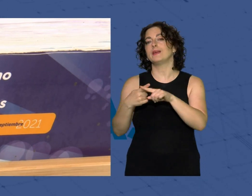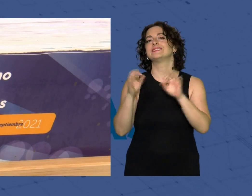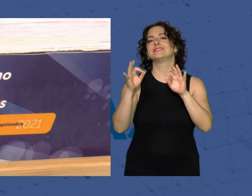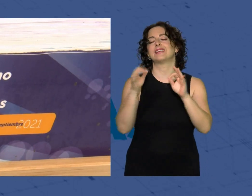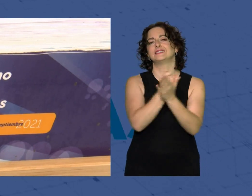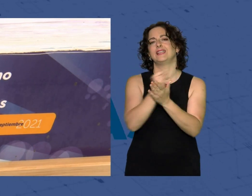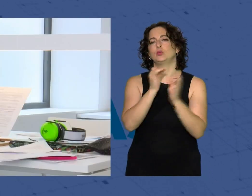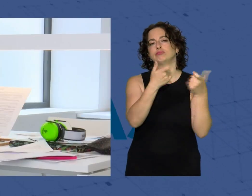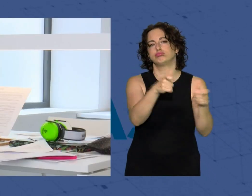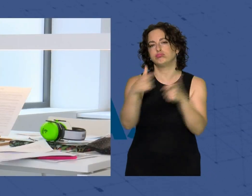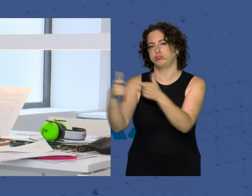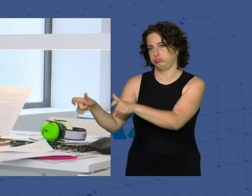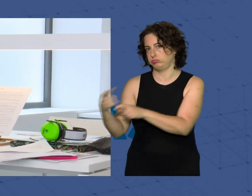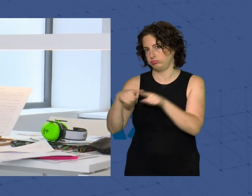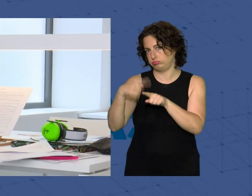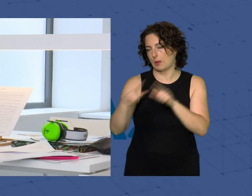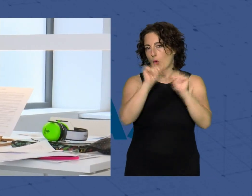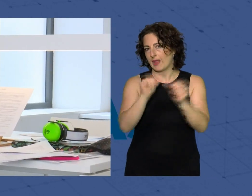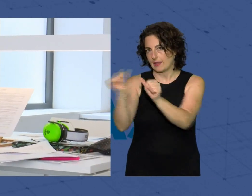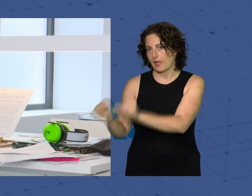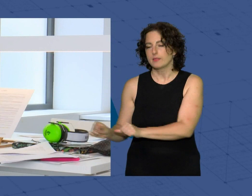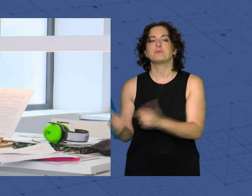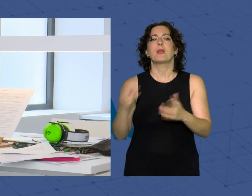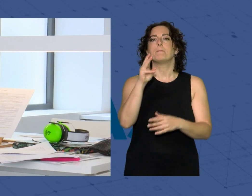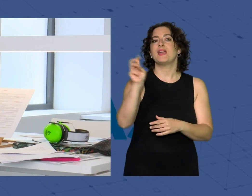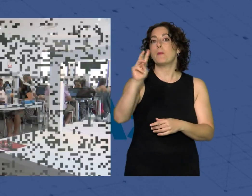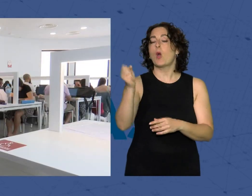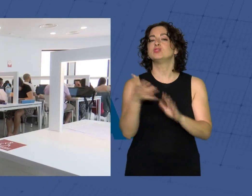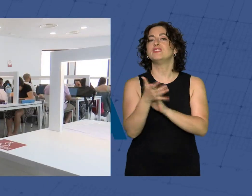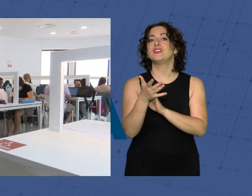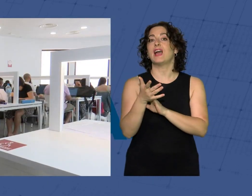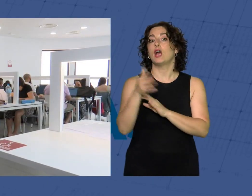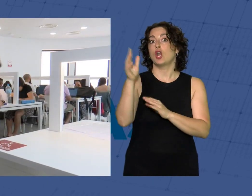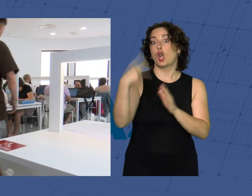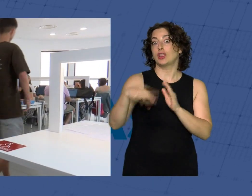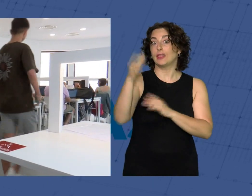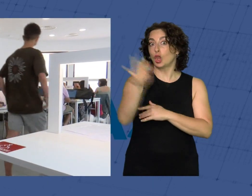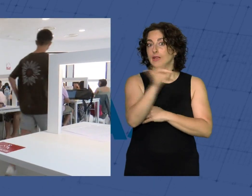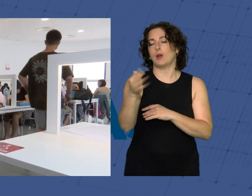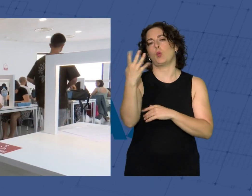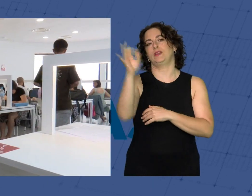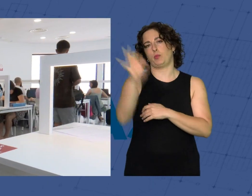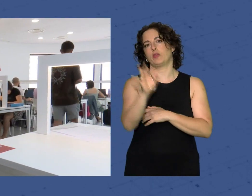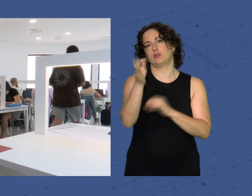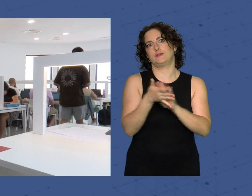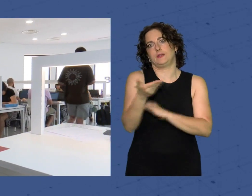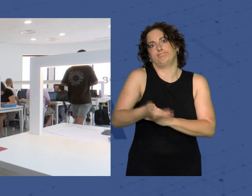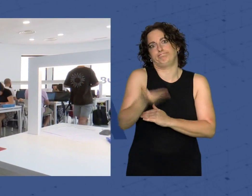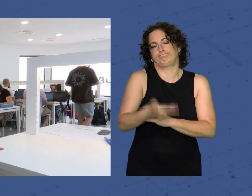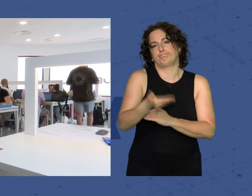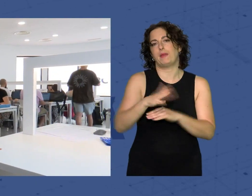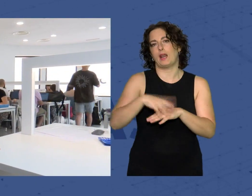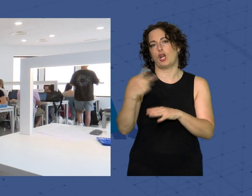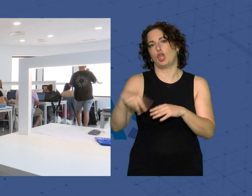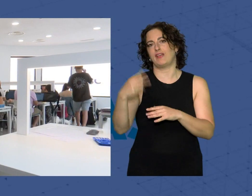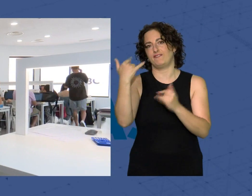materias de cada modalidad. La PEBAU representa el 40% de la nota total, por lo que pesa mucho en la calificación final